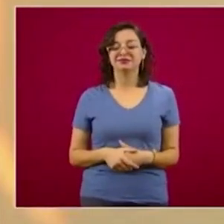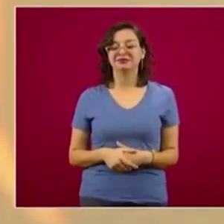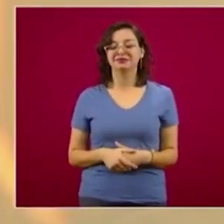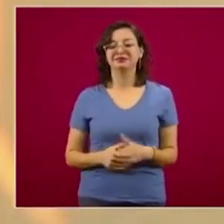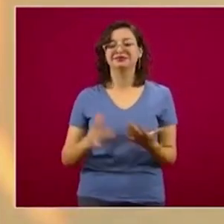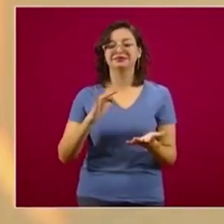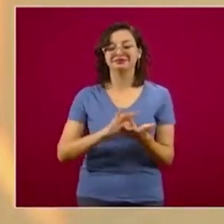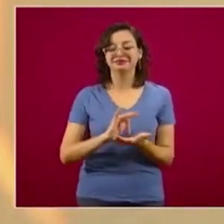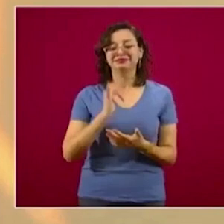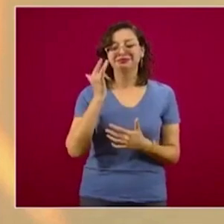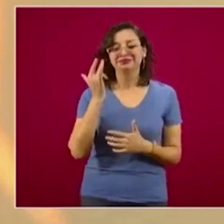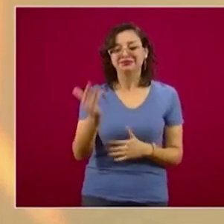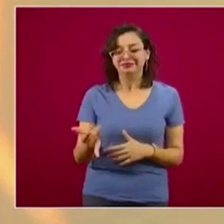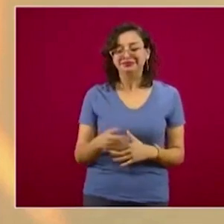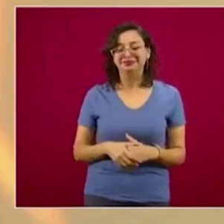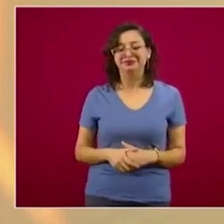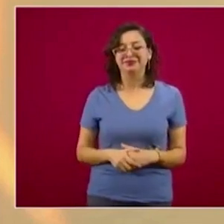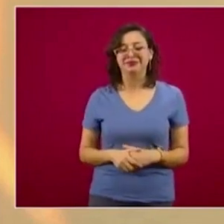Gracias por tu pregunta.